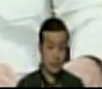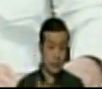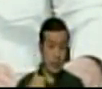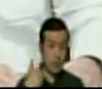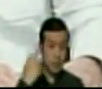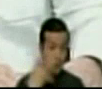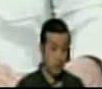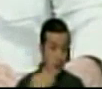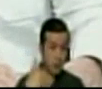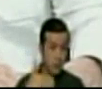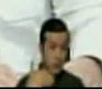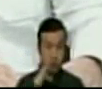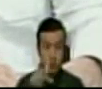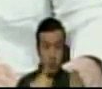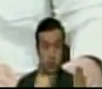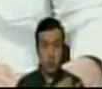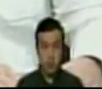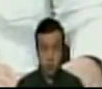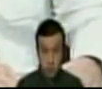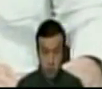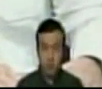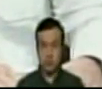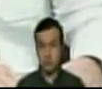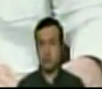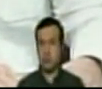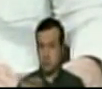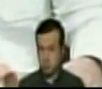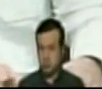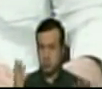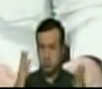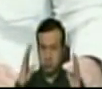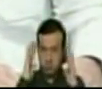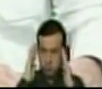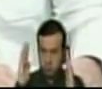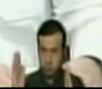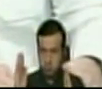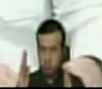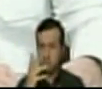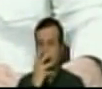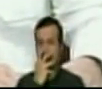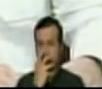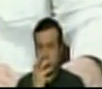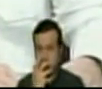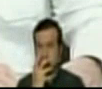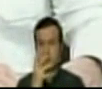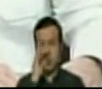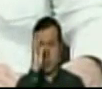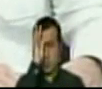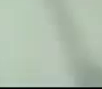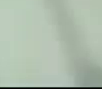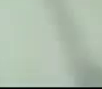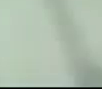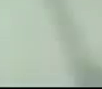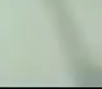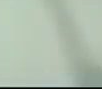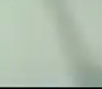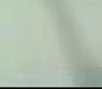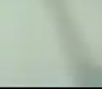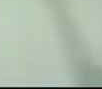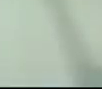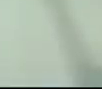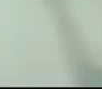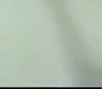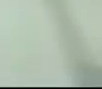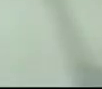esos ventiladores se encontrarán disponibles para la atención en las unidades de cuidados intensivos. De su lado, Paul